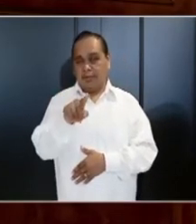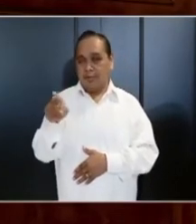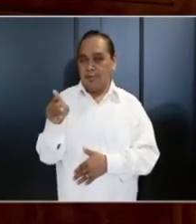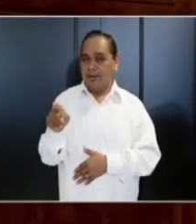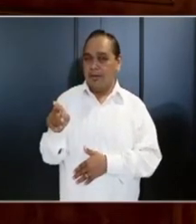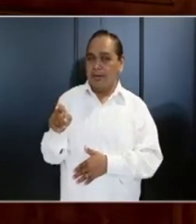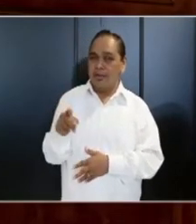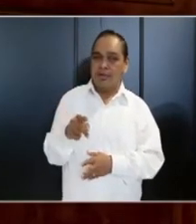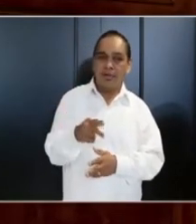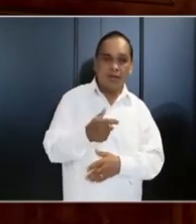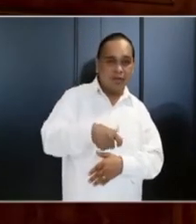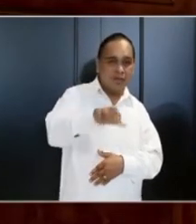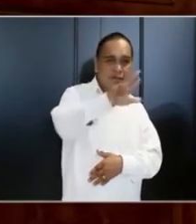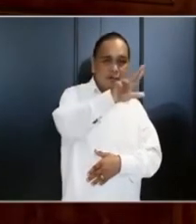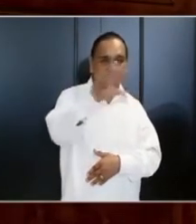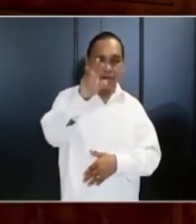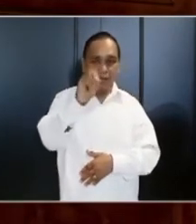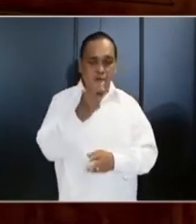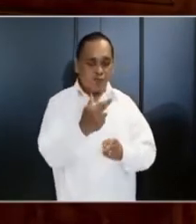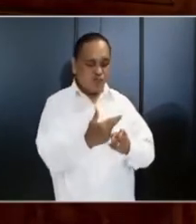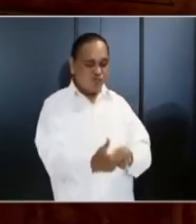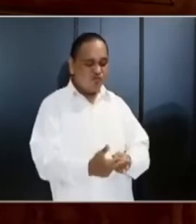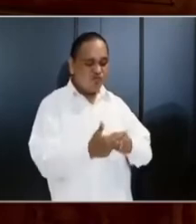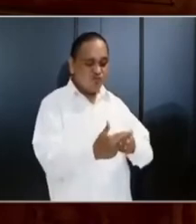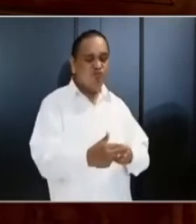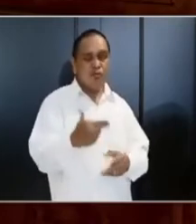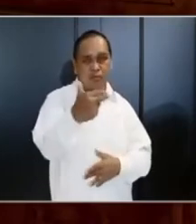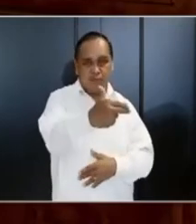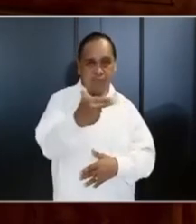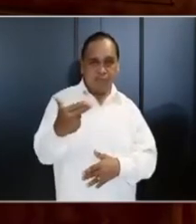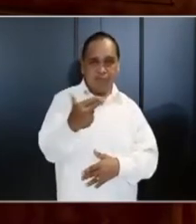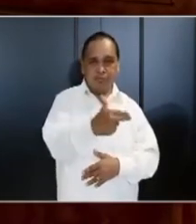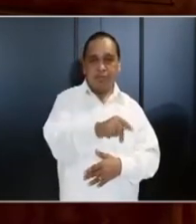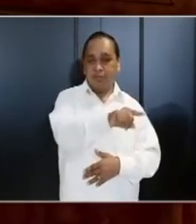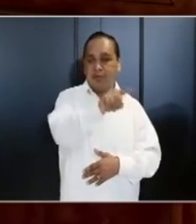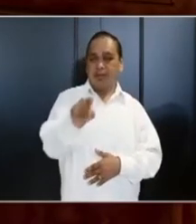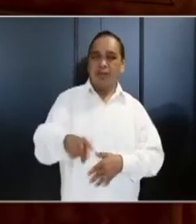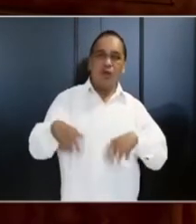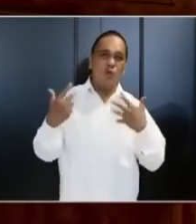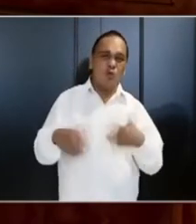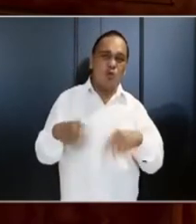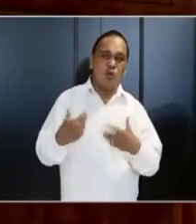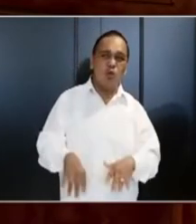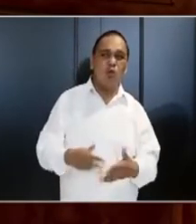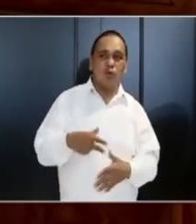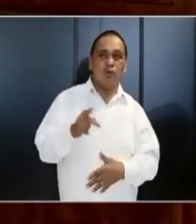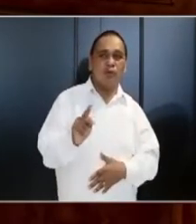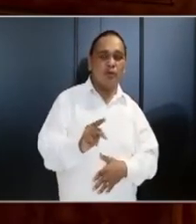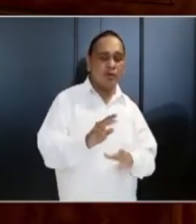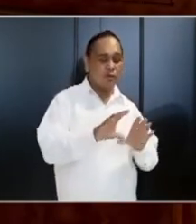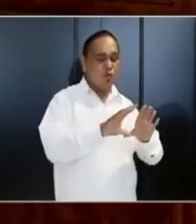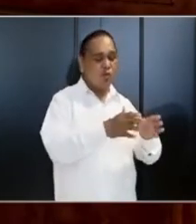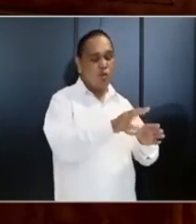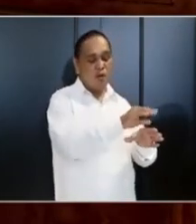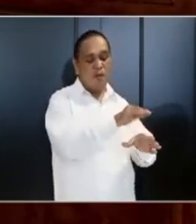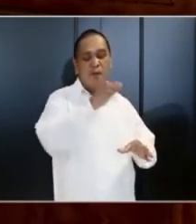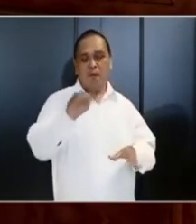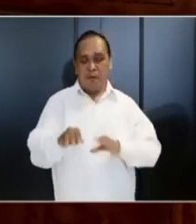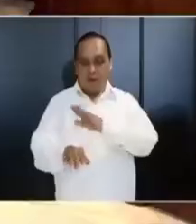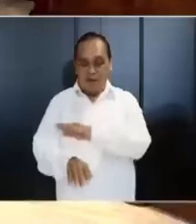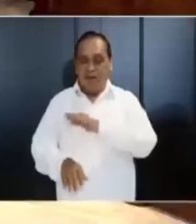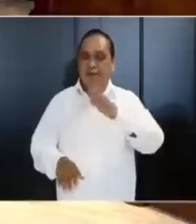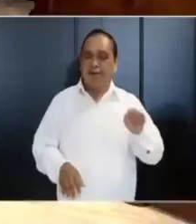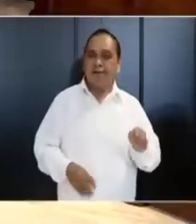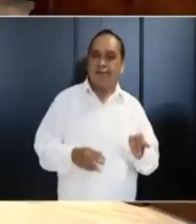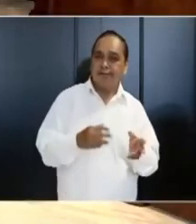que está en Quintana Roo, que tiene no sé cuántos hoteles y que también creo que pasan de una compañía a otra compañía. Tienen ahí lo suyo. Él era el